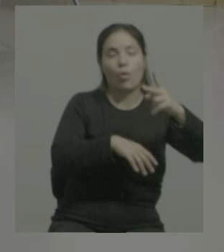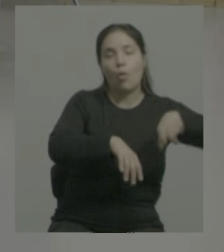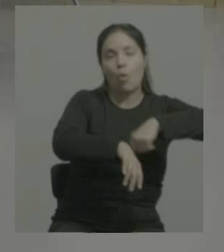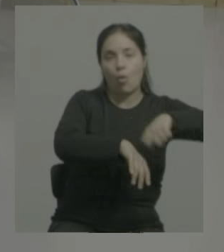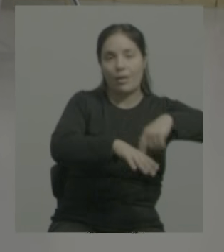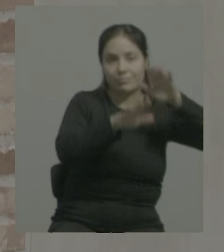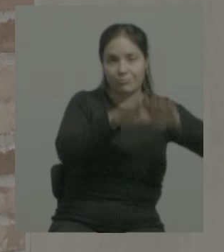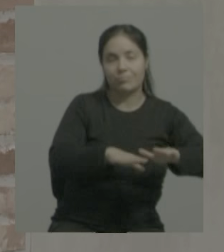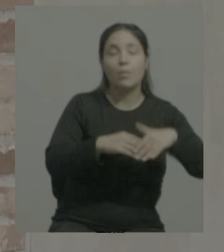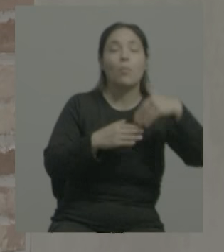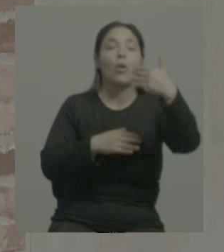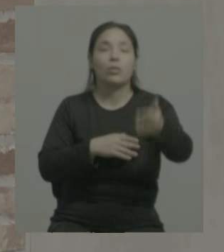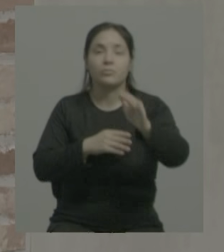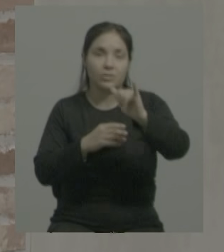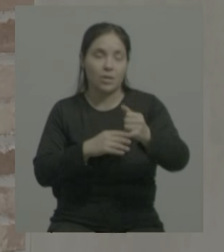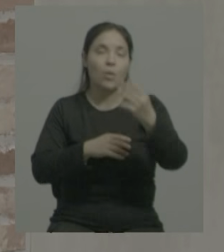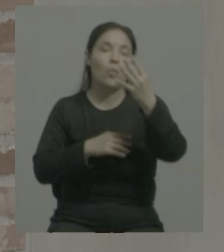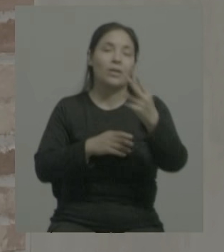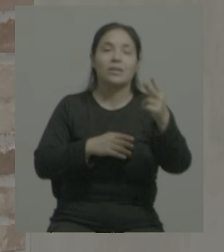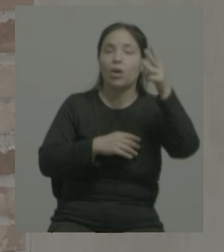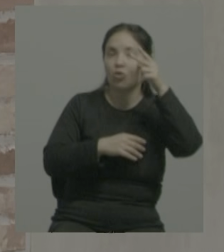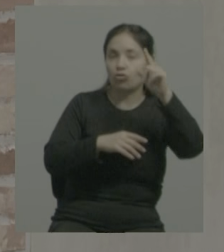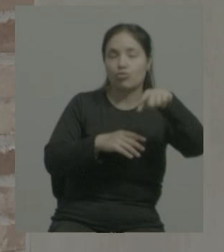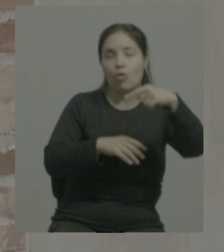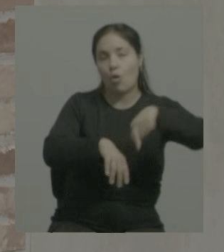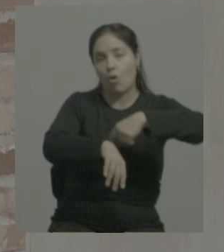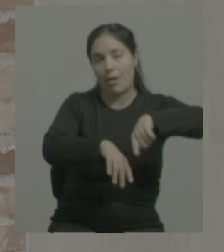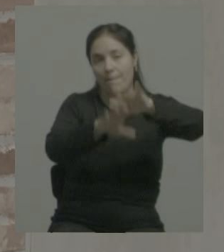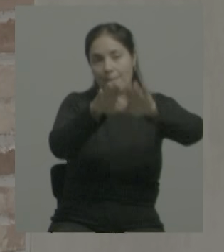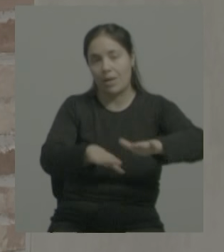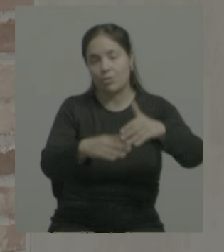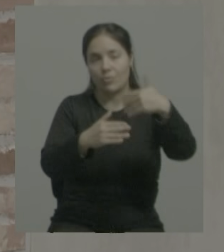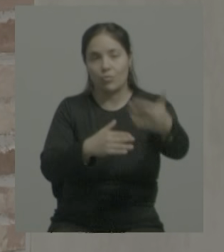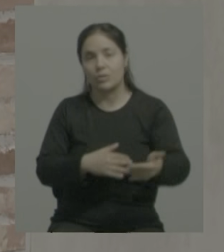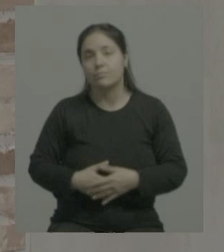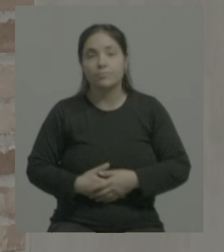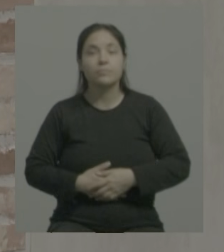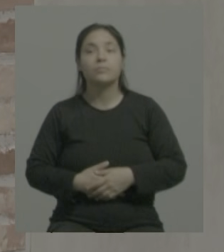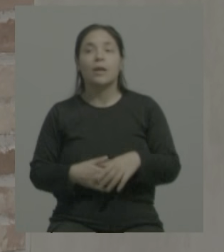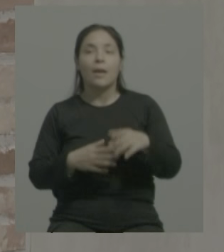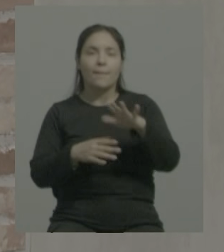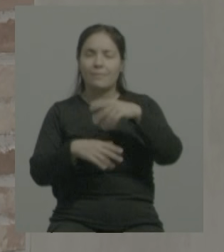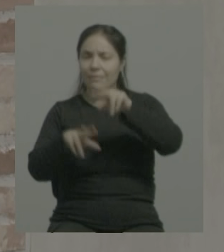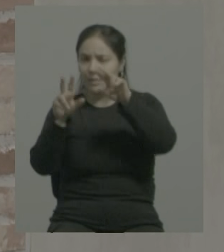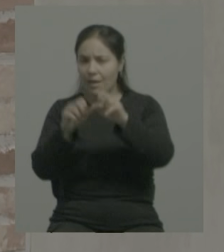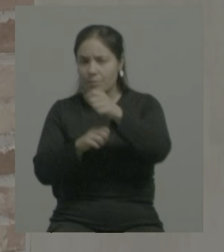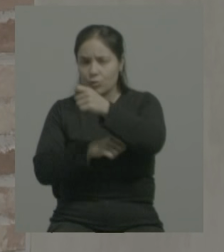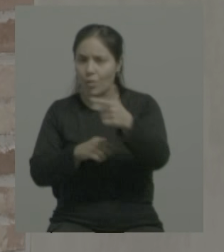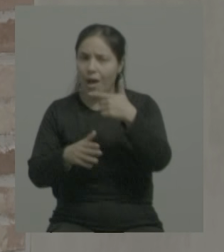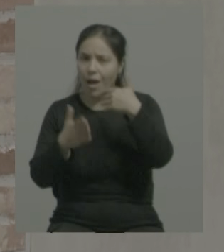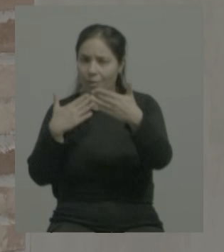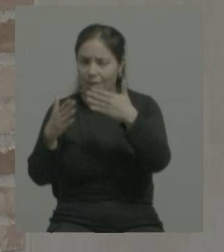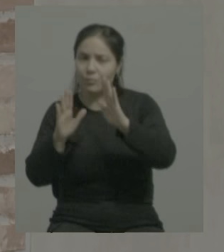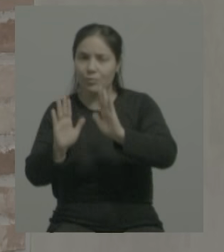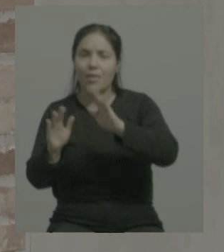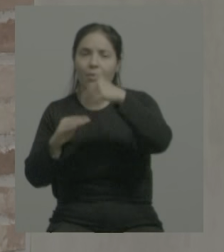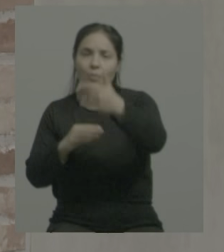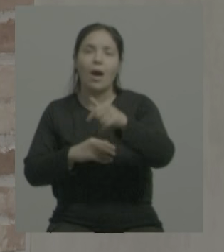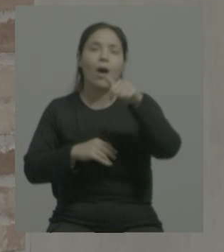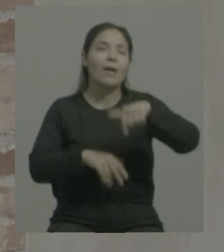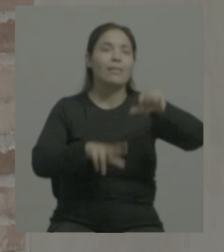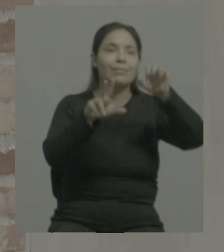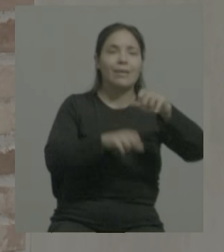enseguida te pregunto un poquito más porque nos interesa saber un poco el tema salarial, pero no quería dejar de hablar con los chicos también un poco para ver cómo está el panorama con los